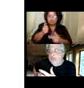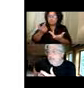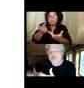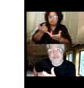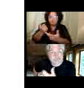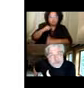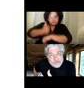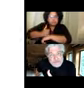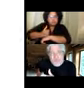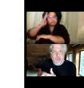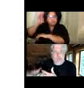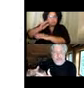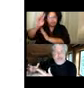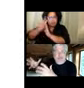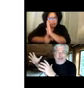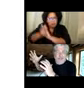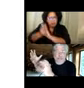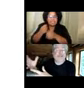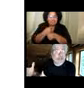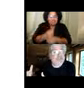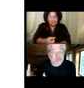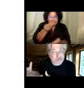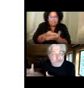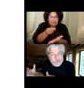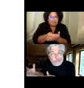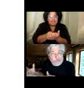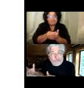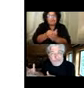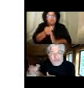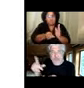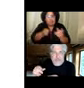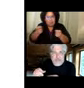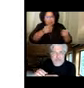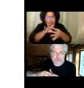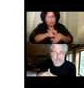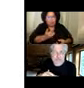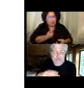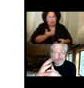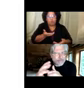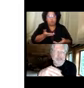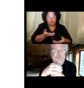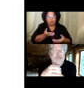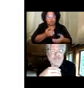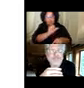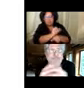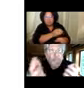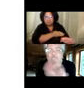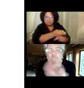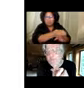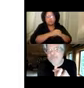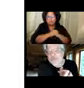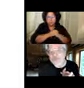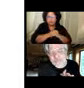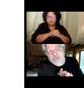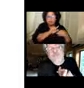personas que hacen o crean leyes y también fondos y regulamentos para nuestro campo en la cual trabajamos. Vamos a hablar de